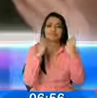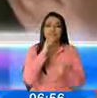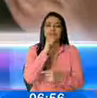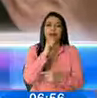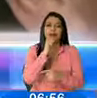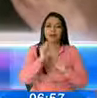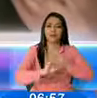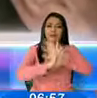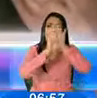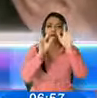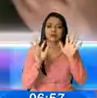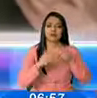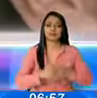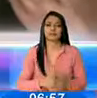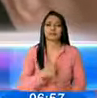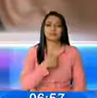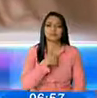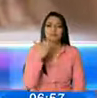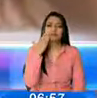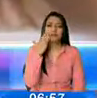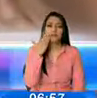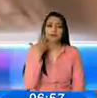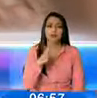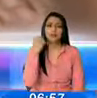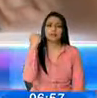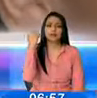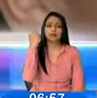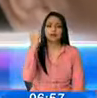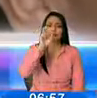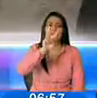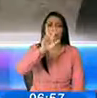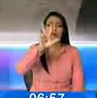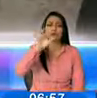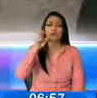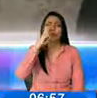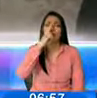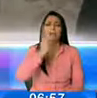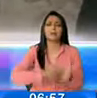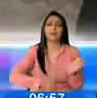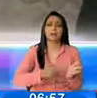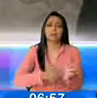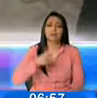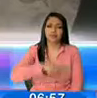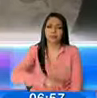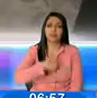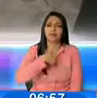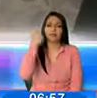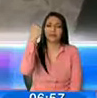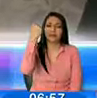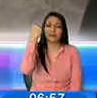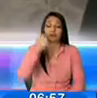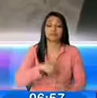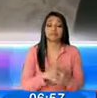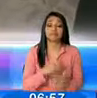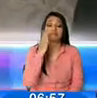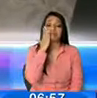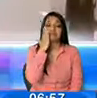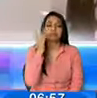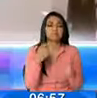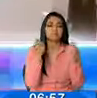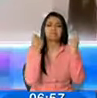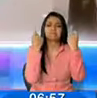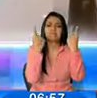como madre es saber qué sucedió aquella tarde del 23 de junio. A decir de la madre de Valentina, no logra entender cómo